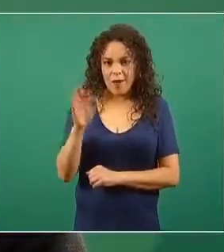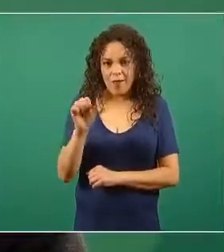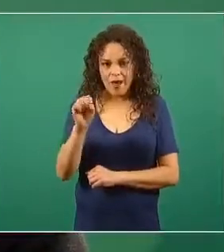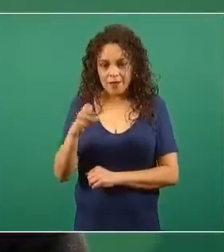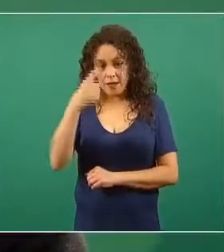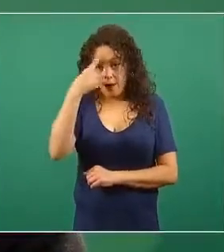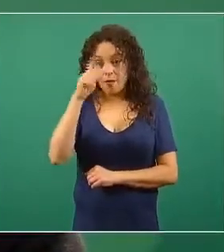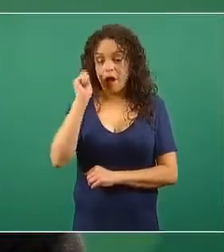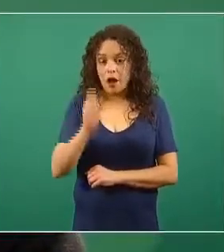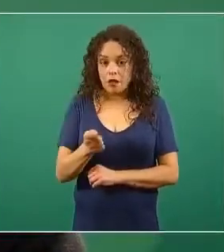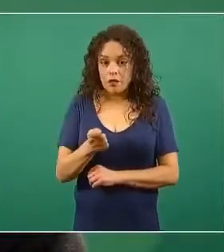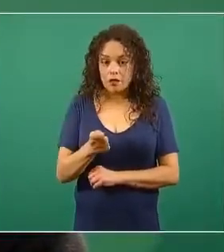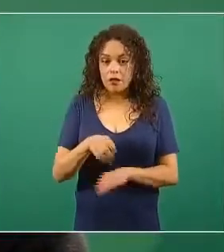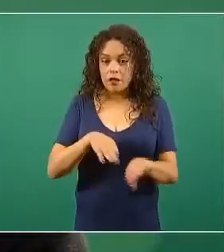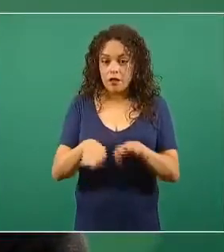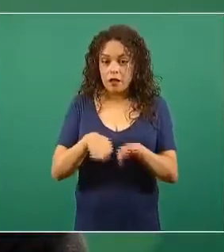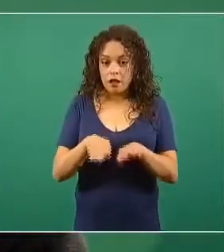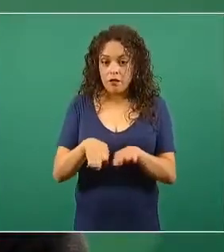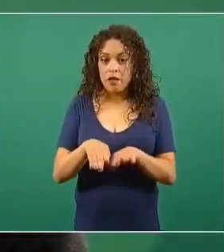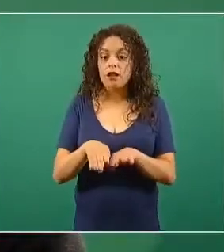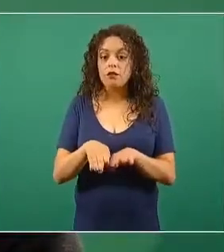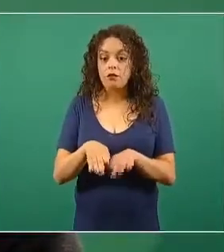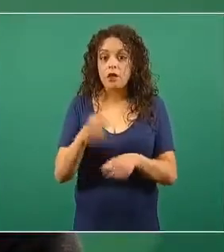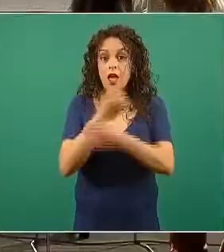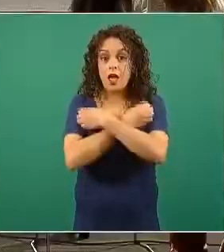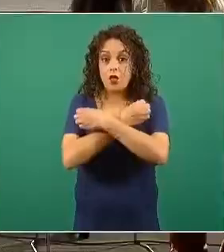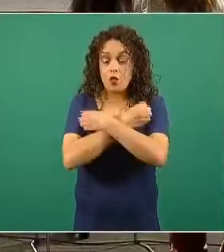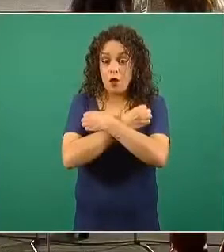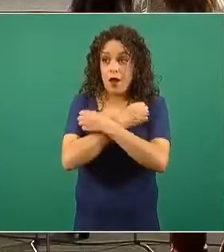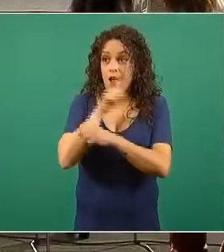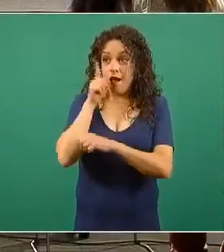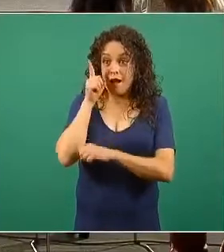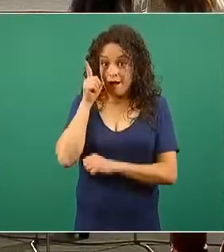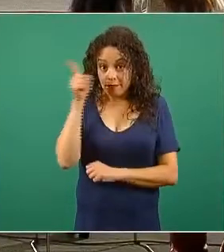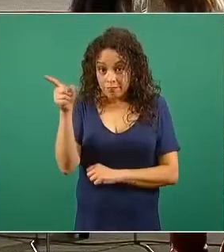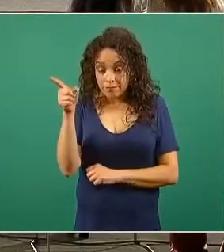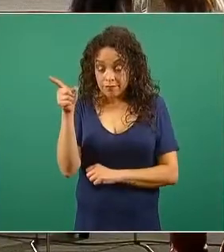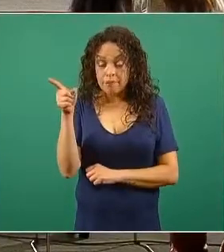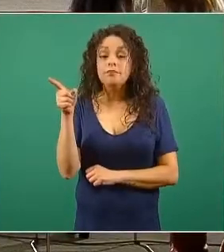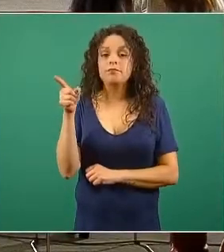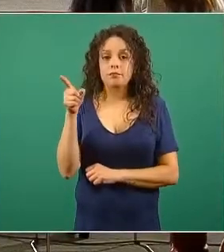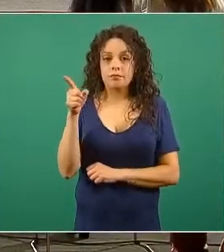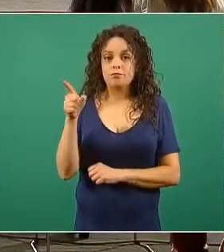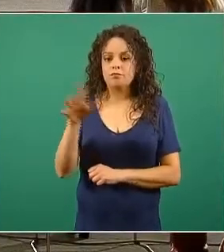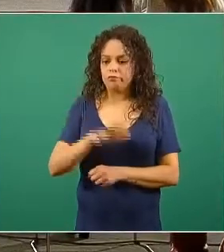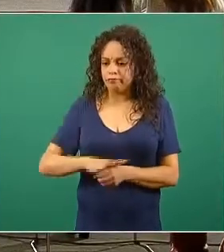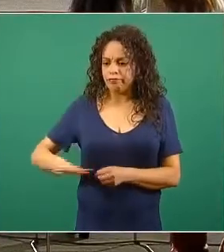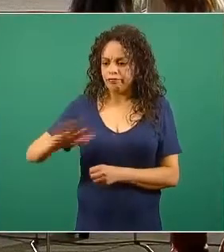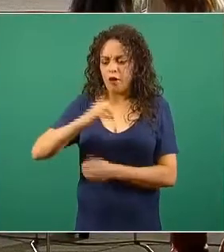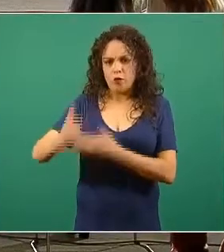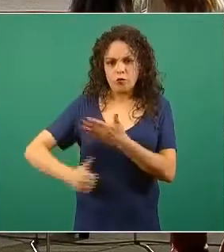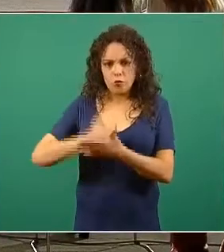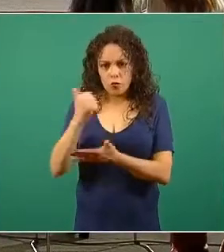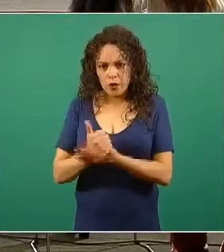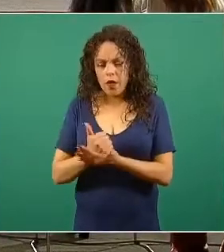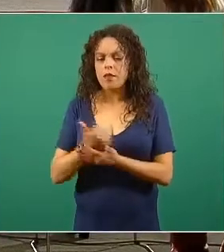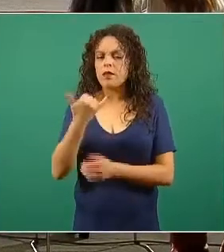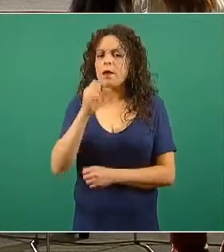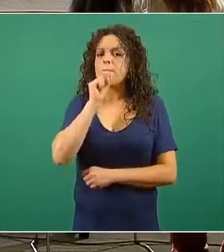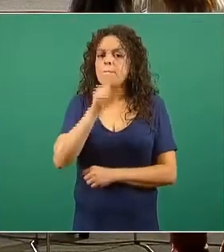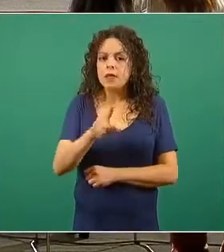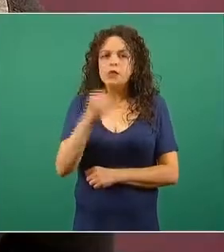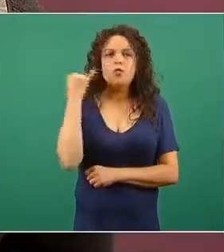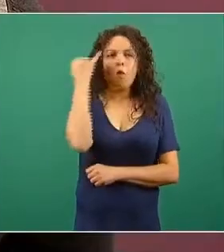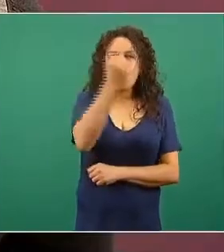los servicios educativos del Estado, ¿sí?, tanto en zona urbana como en zona